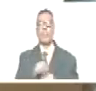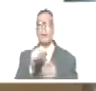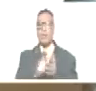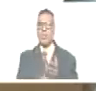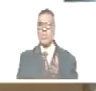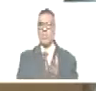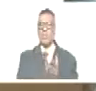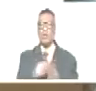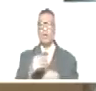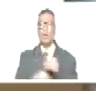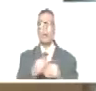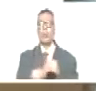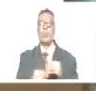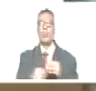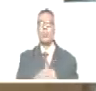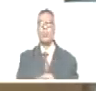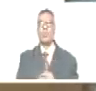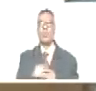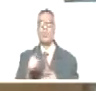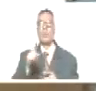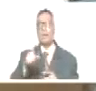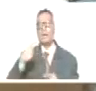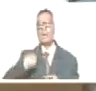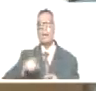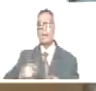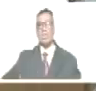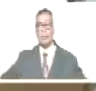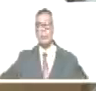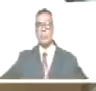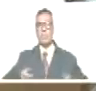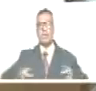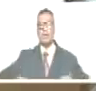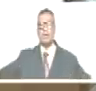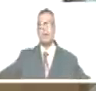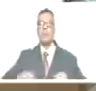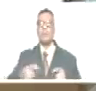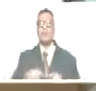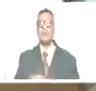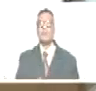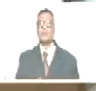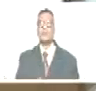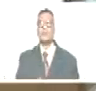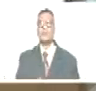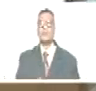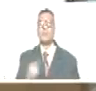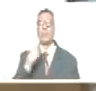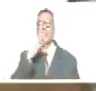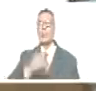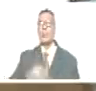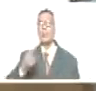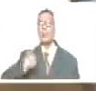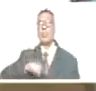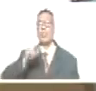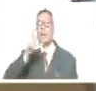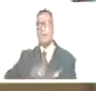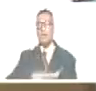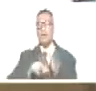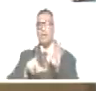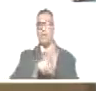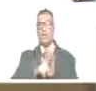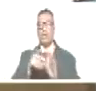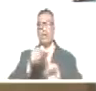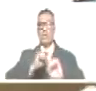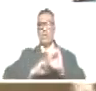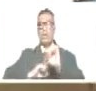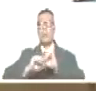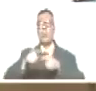y andaba en silla de rueda, ¿no? Y bueno, ciertamente estamos aprobando leyes en defensa de los derechos